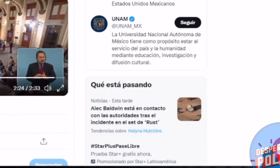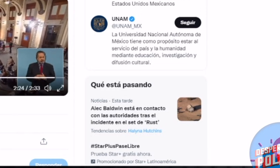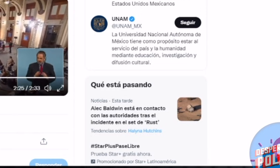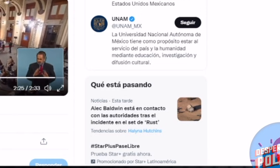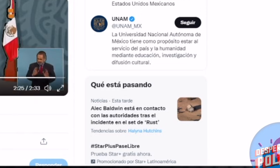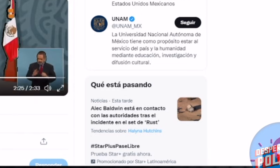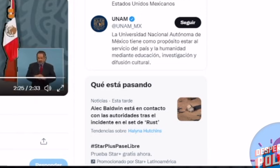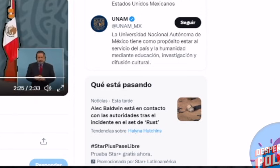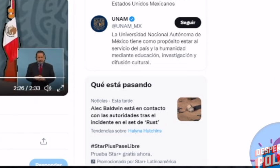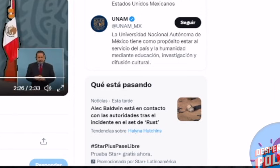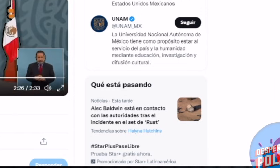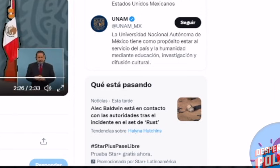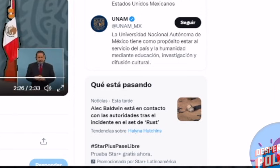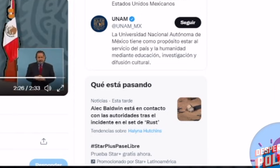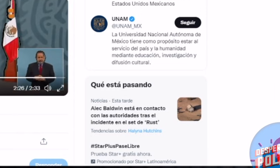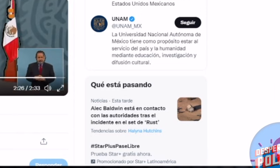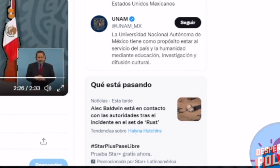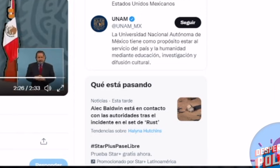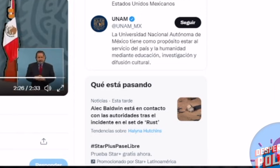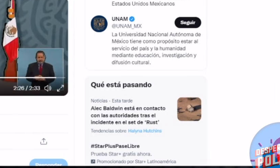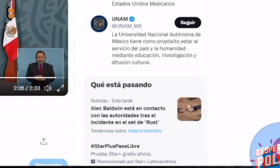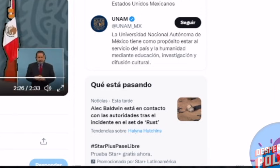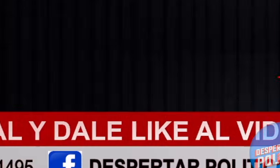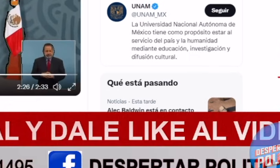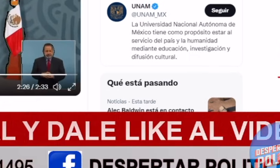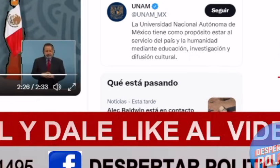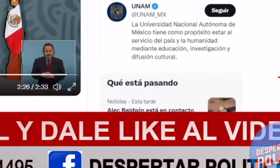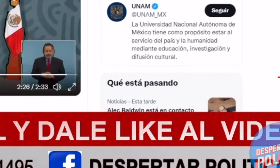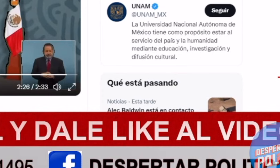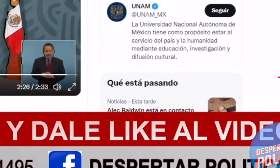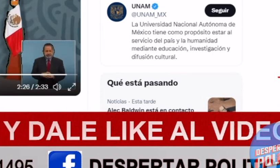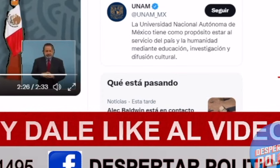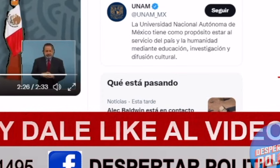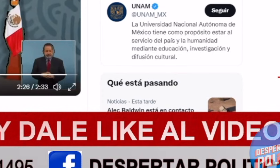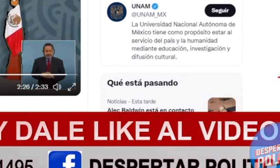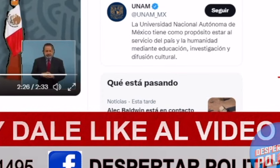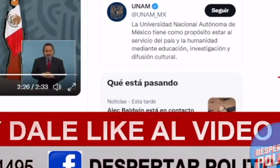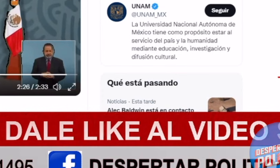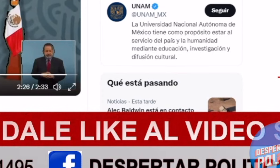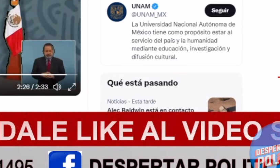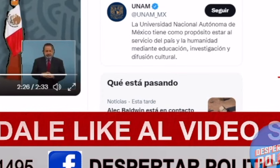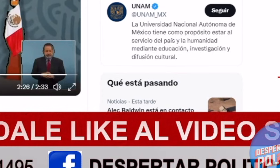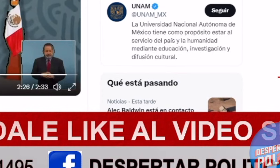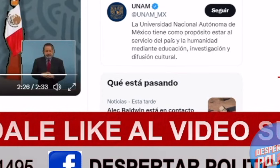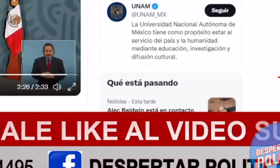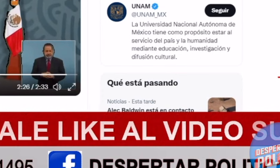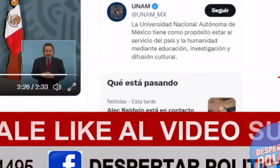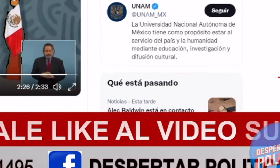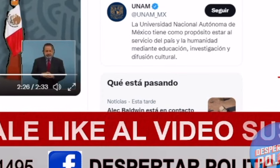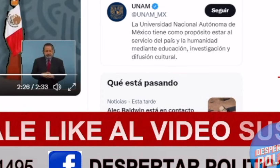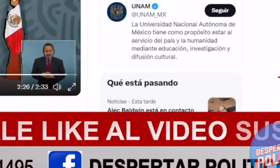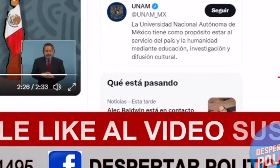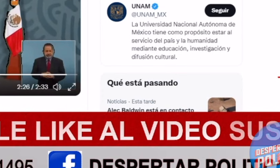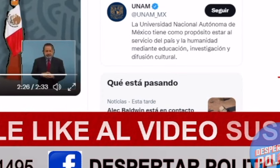No. Pues ahí lo tienen, familia, el debate que se está dando en las redes sociales, también en los intelectuales, en los